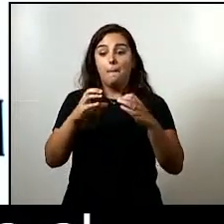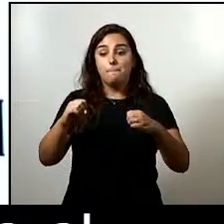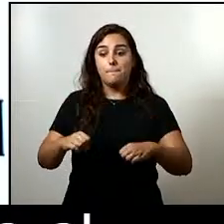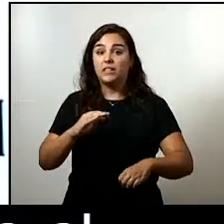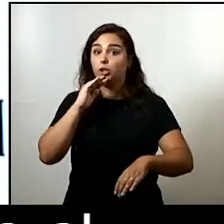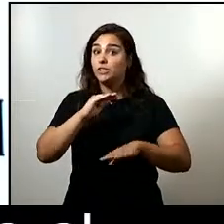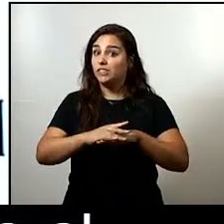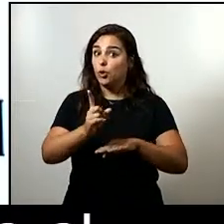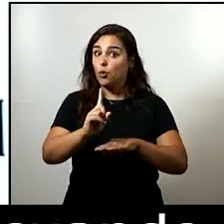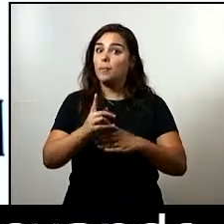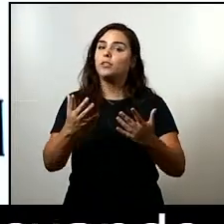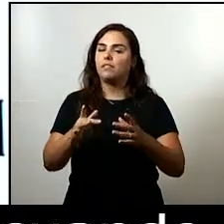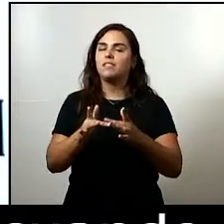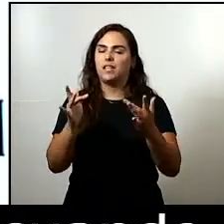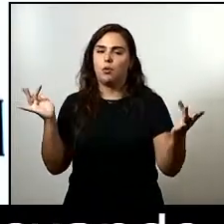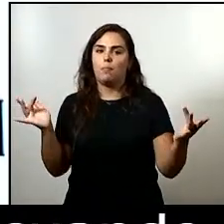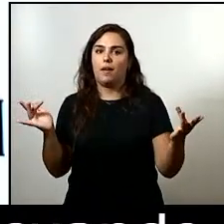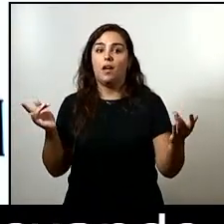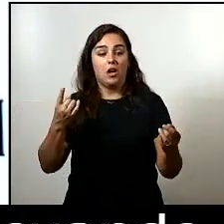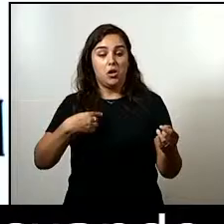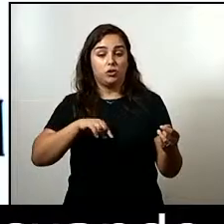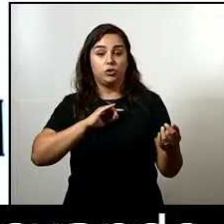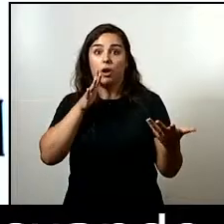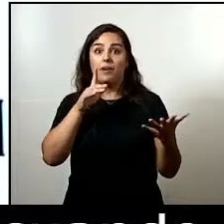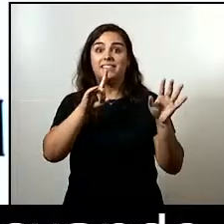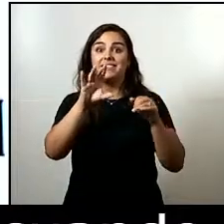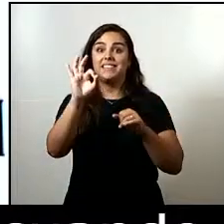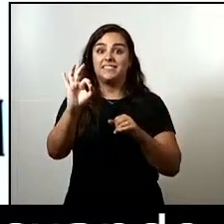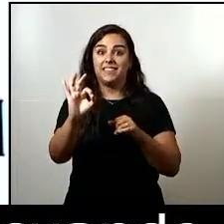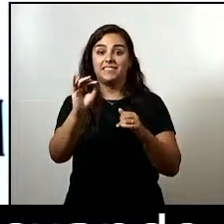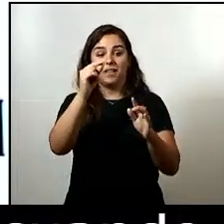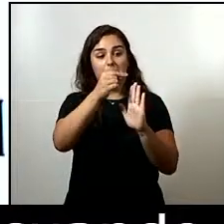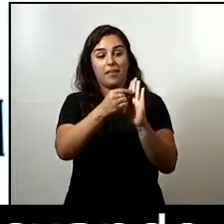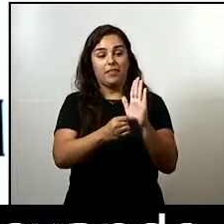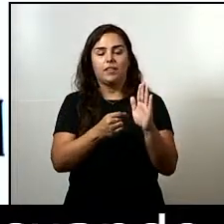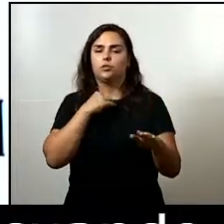cumple. Nosotros tenemos 60 medidas que vamos a